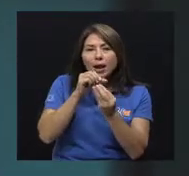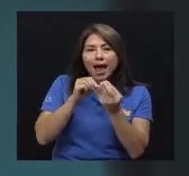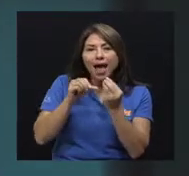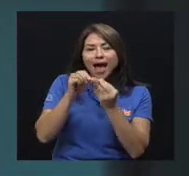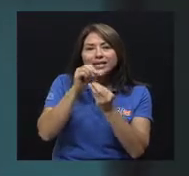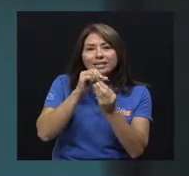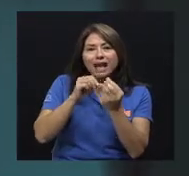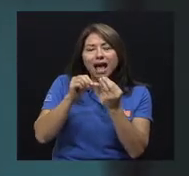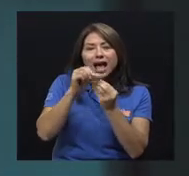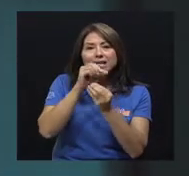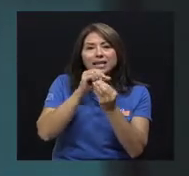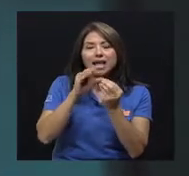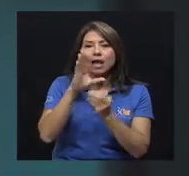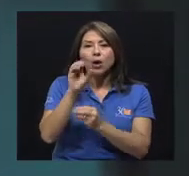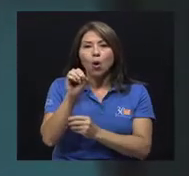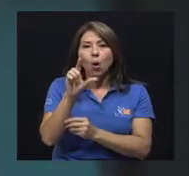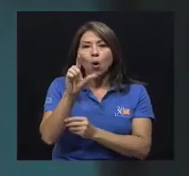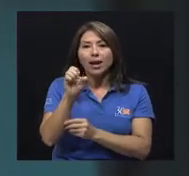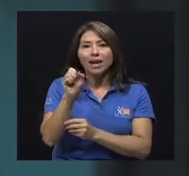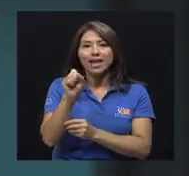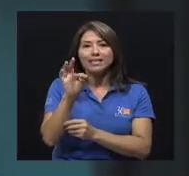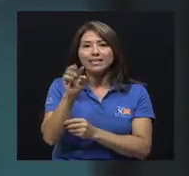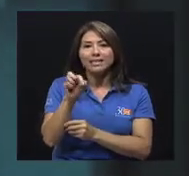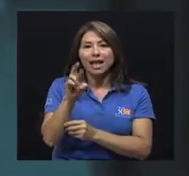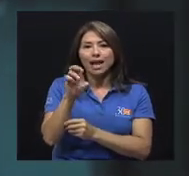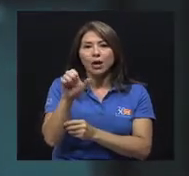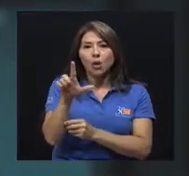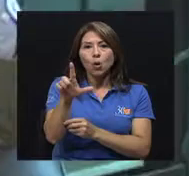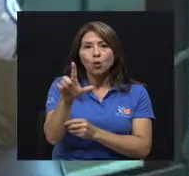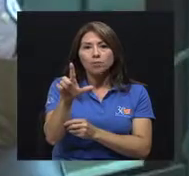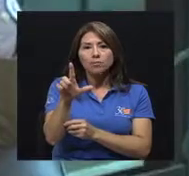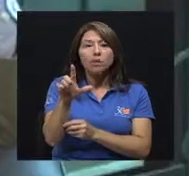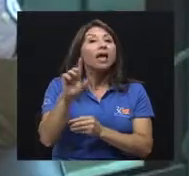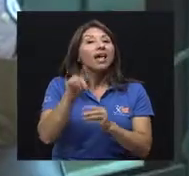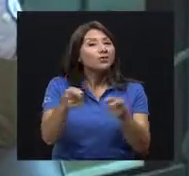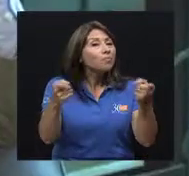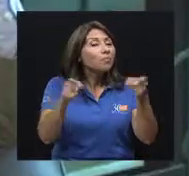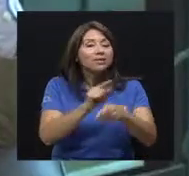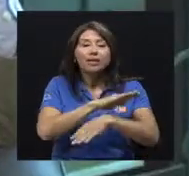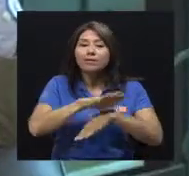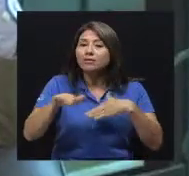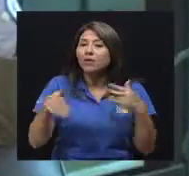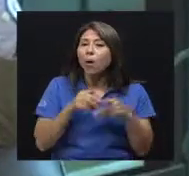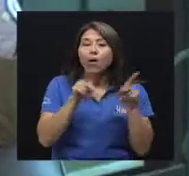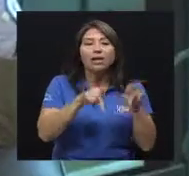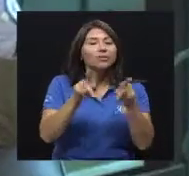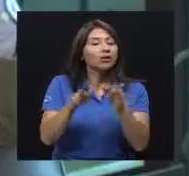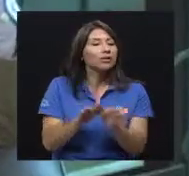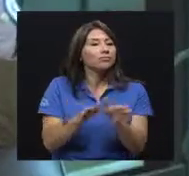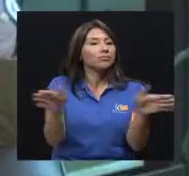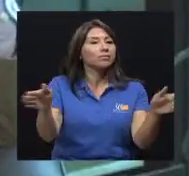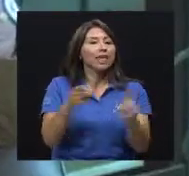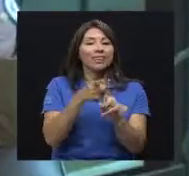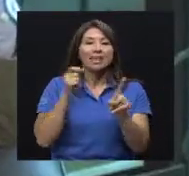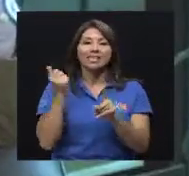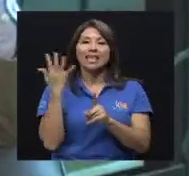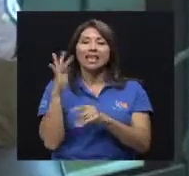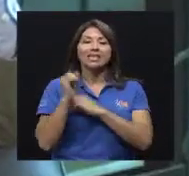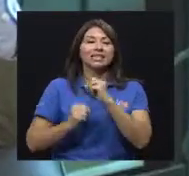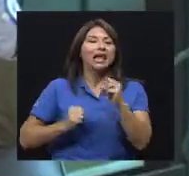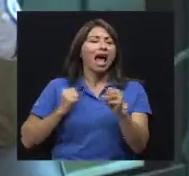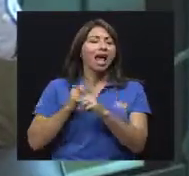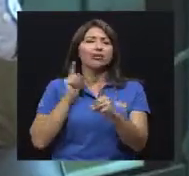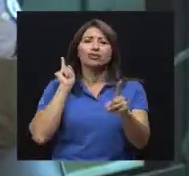arterias. Todo lo vamos a hacer, ¿okay?, desde los 15 años hasta los 65, 70,